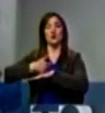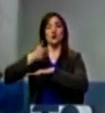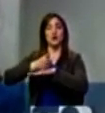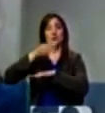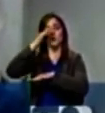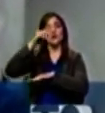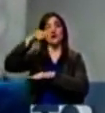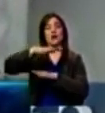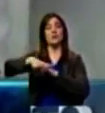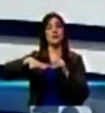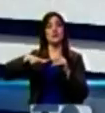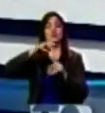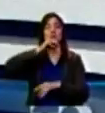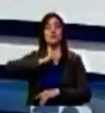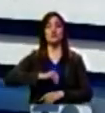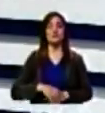de Ambiente de Manta.